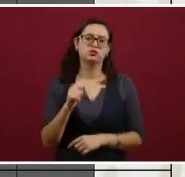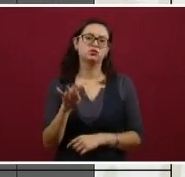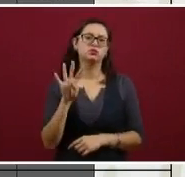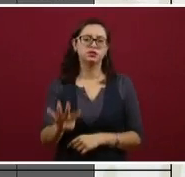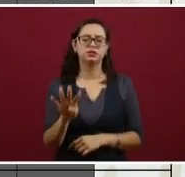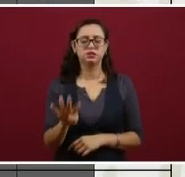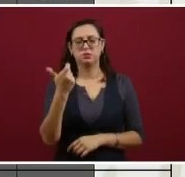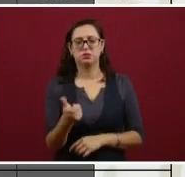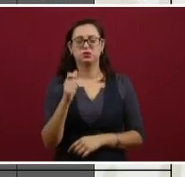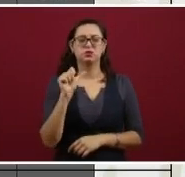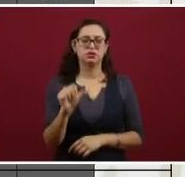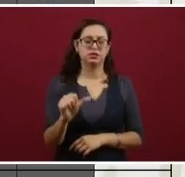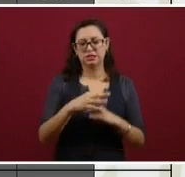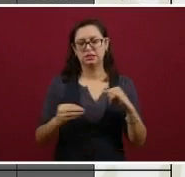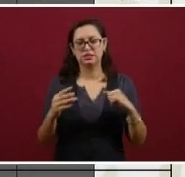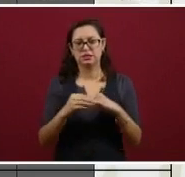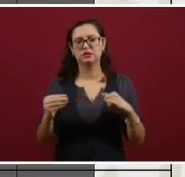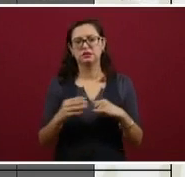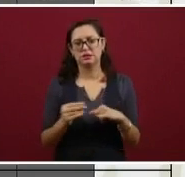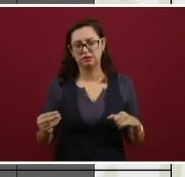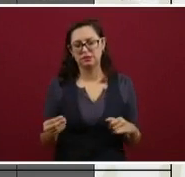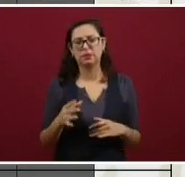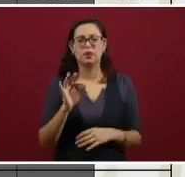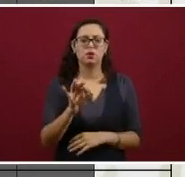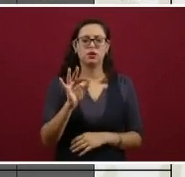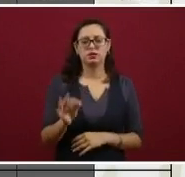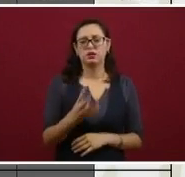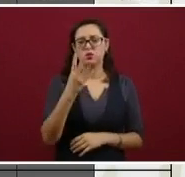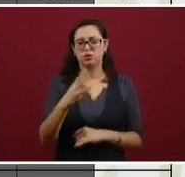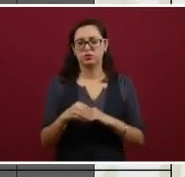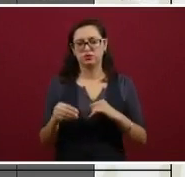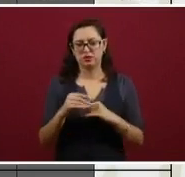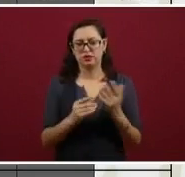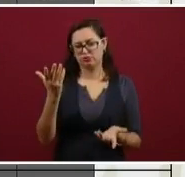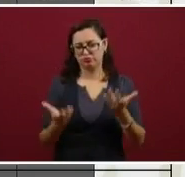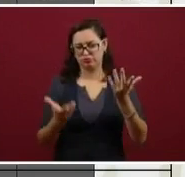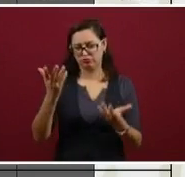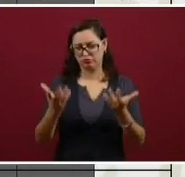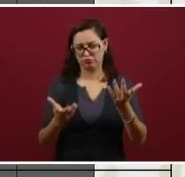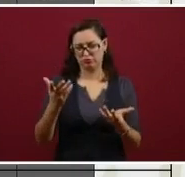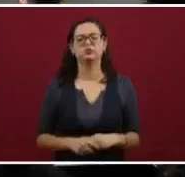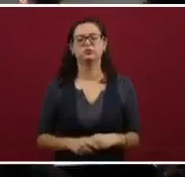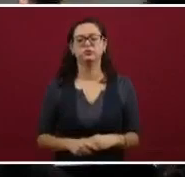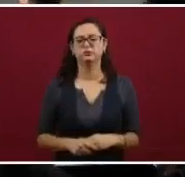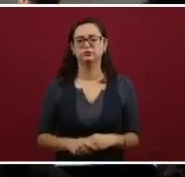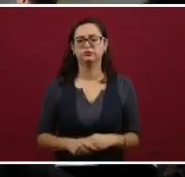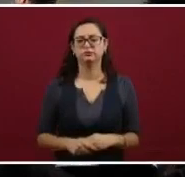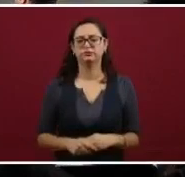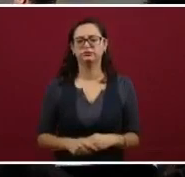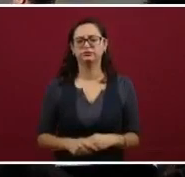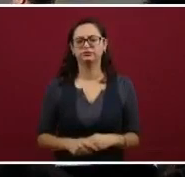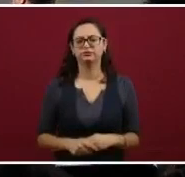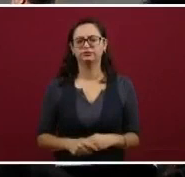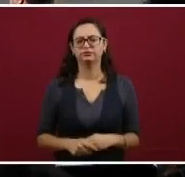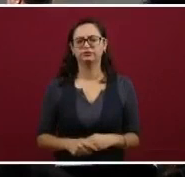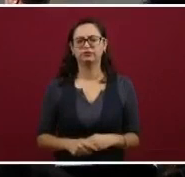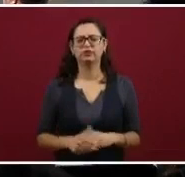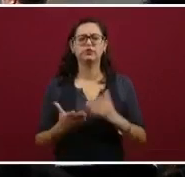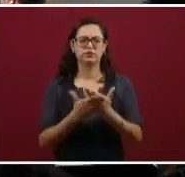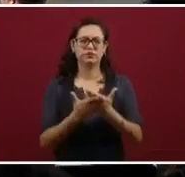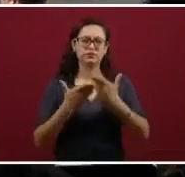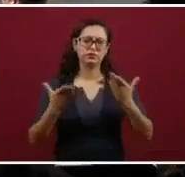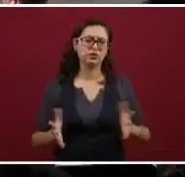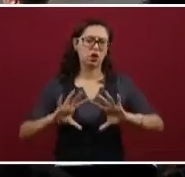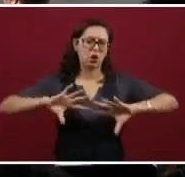56 centavos el litro, con un margen de 44 centavos. Y si vemos ahora agrupadas los tres tipos de combustible en